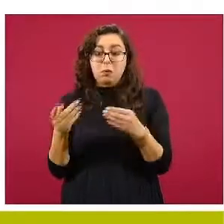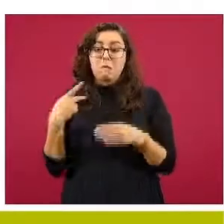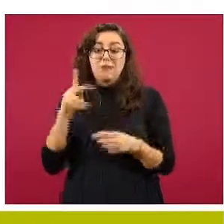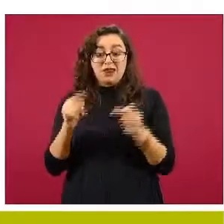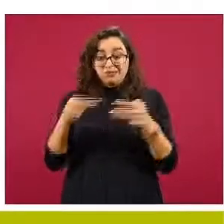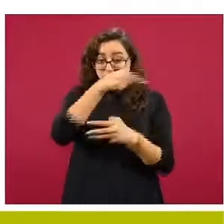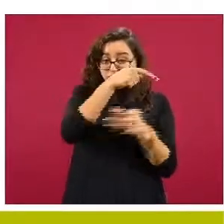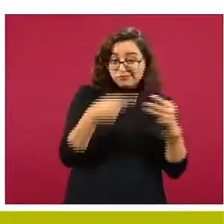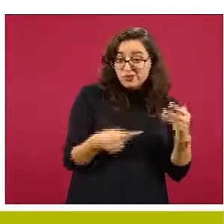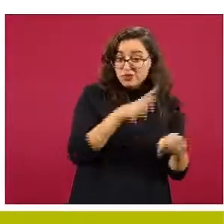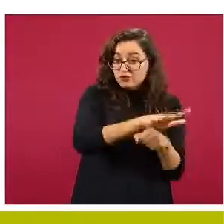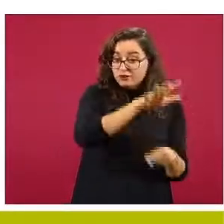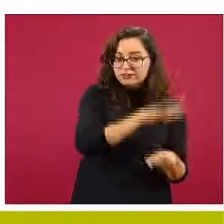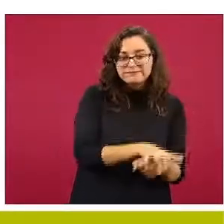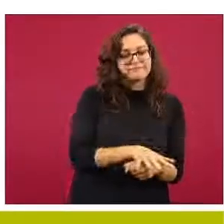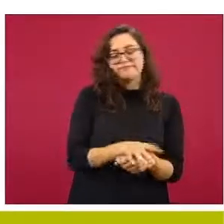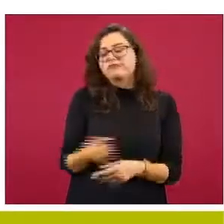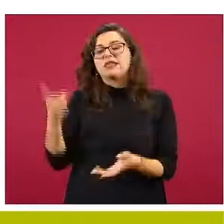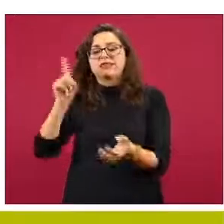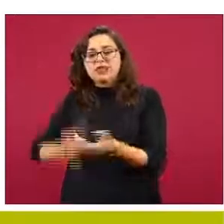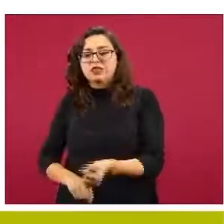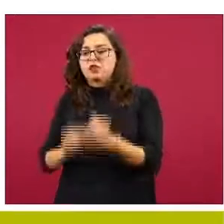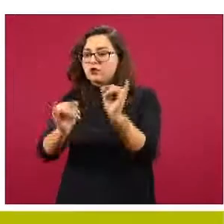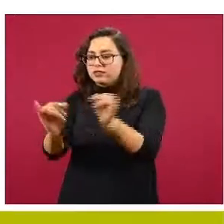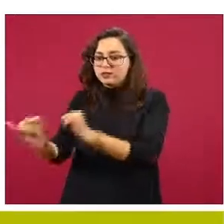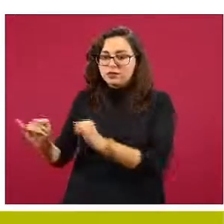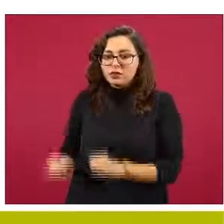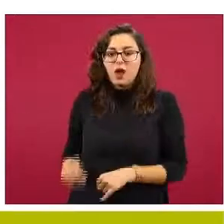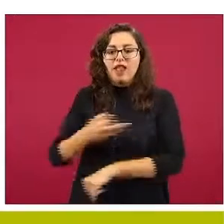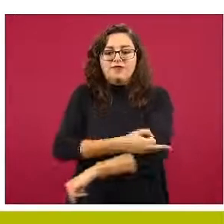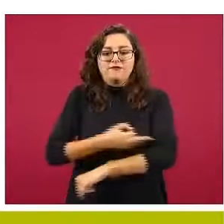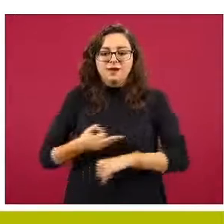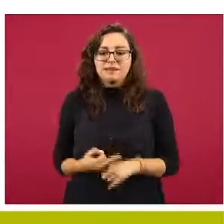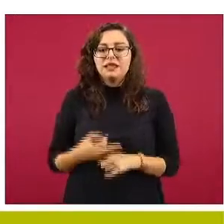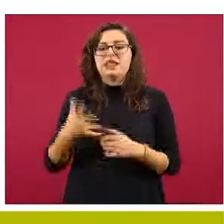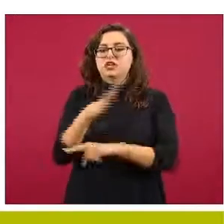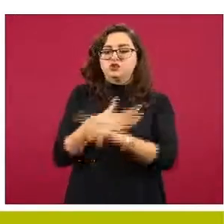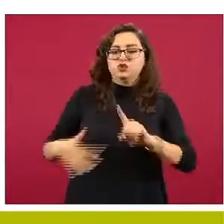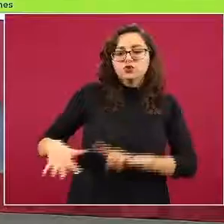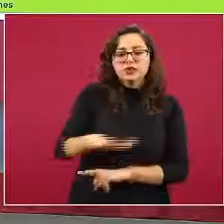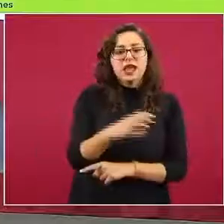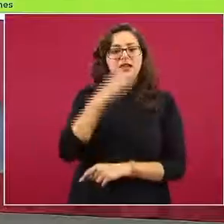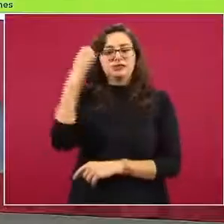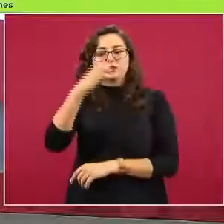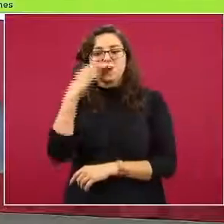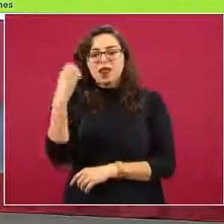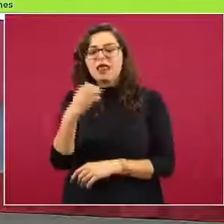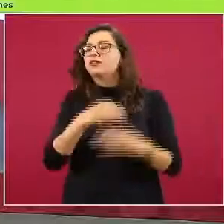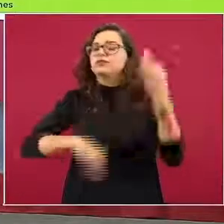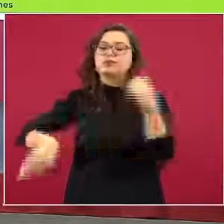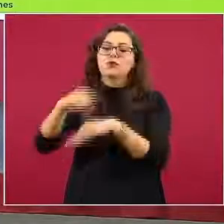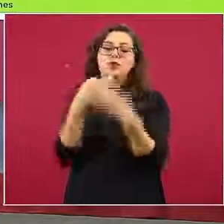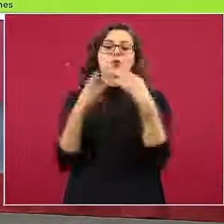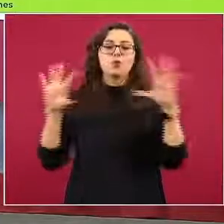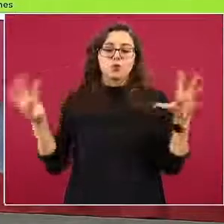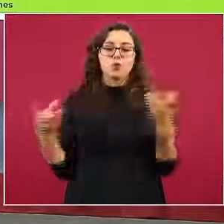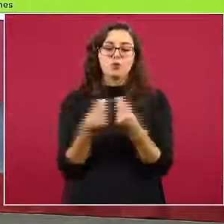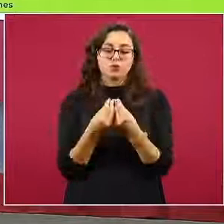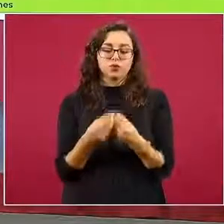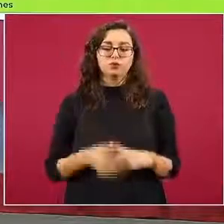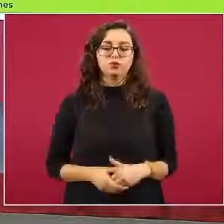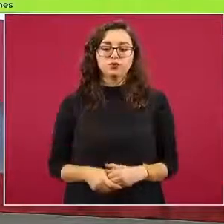lo que se trabaja en el individuo, en la familia, en lo social y en lo escolar. La que sigue. Por